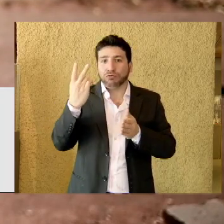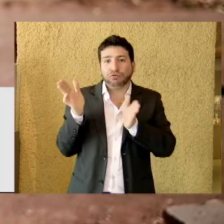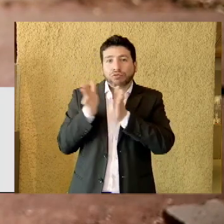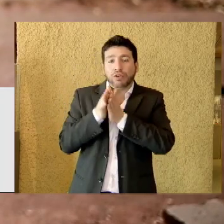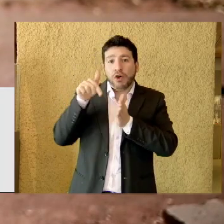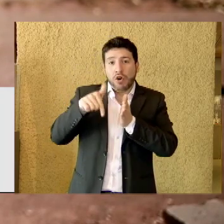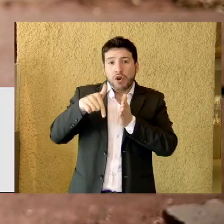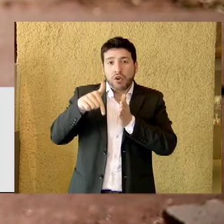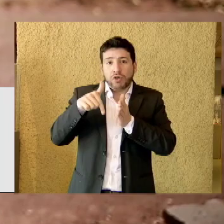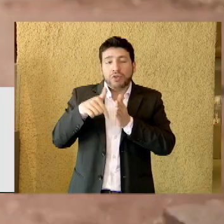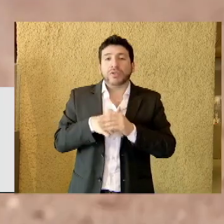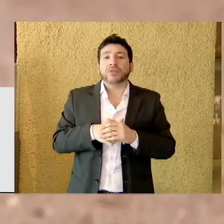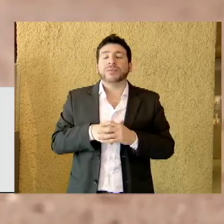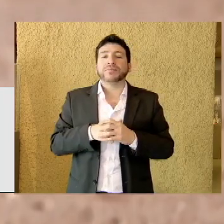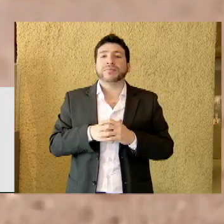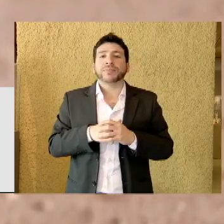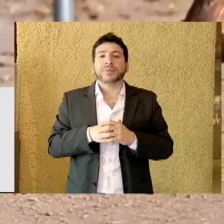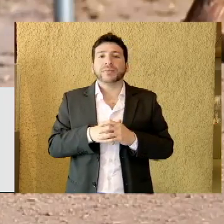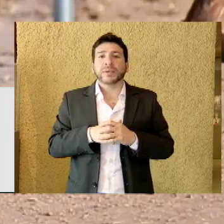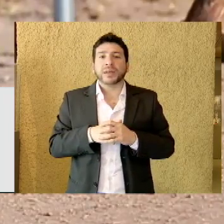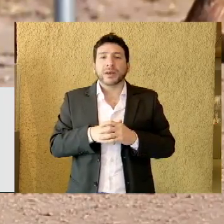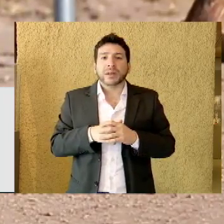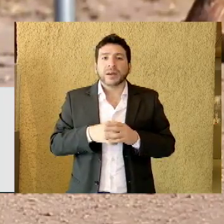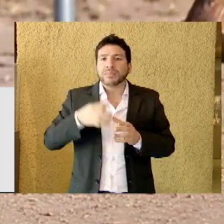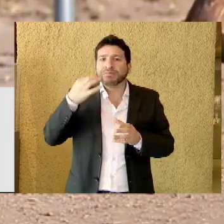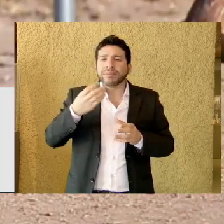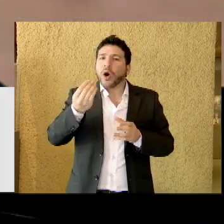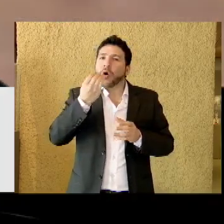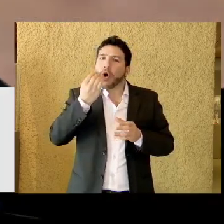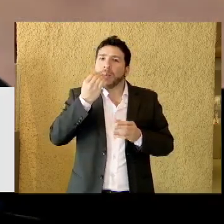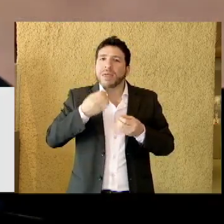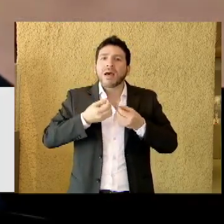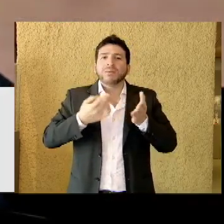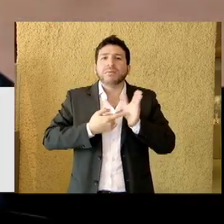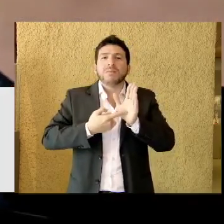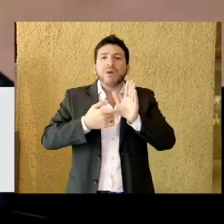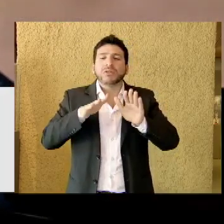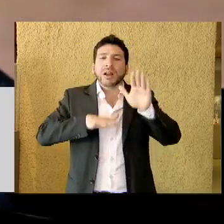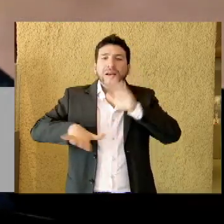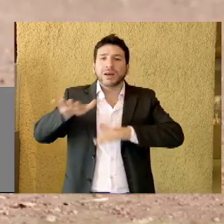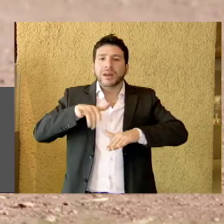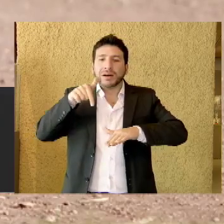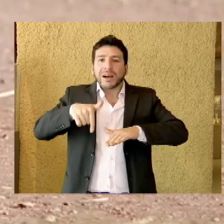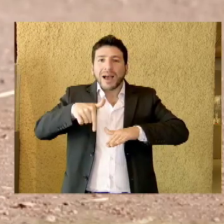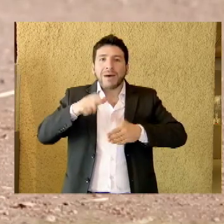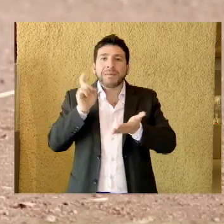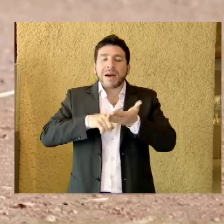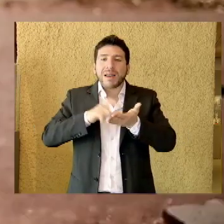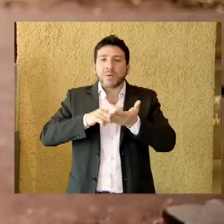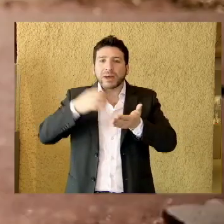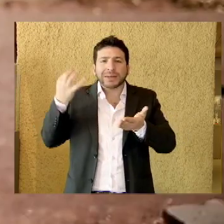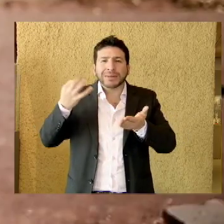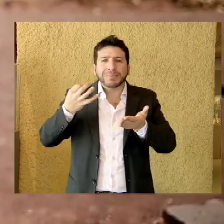Hoy, abocados específicamente a la parte gastronómica, presentando un producto típico de